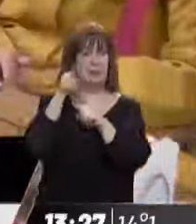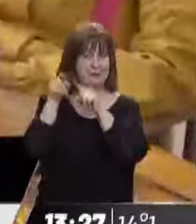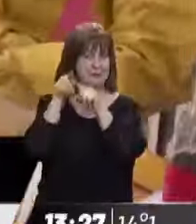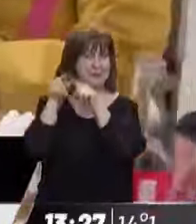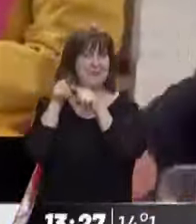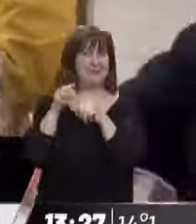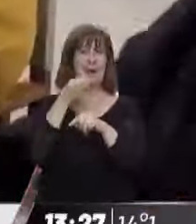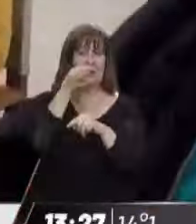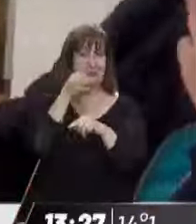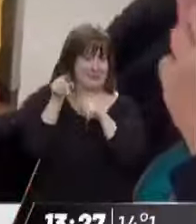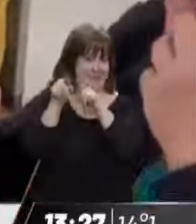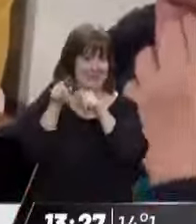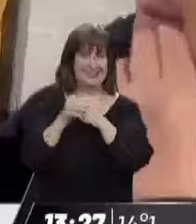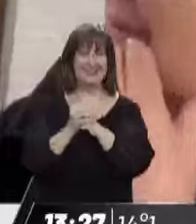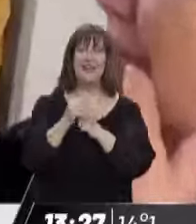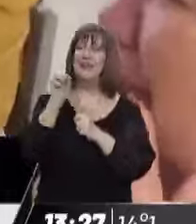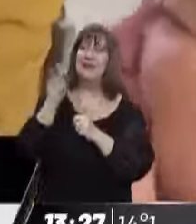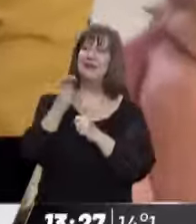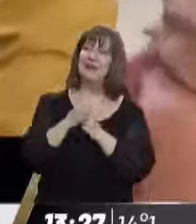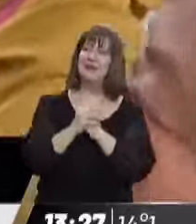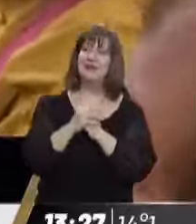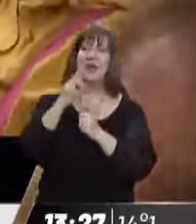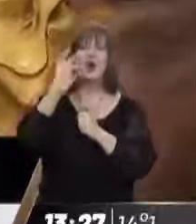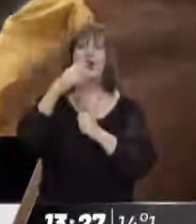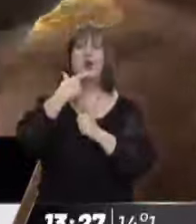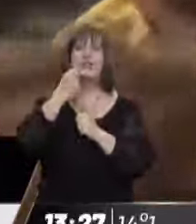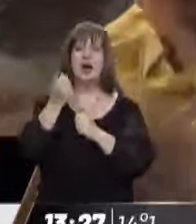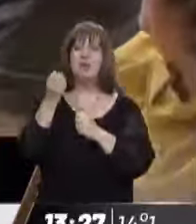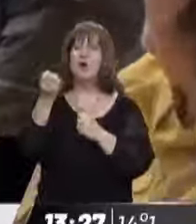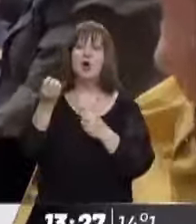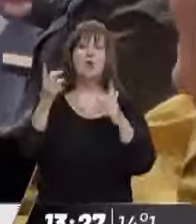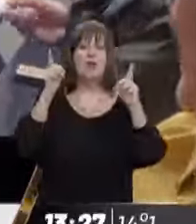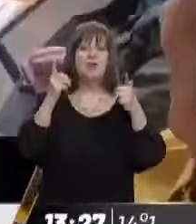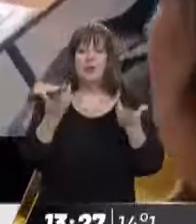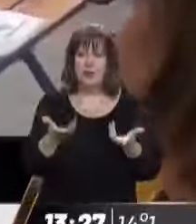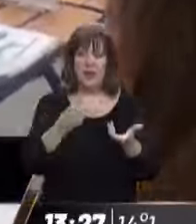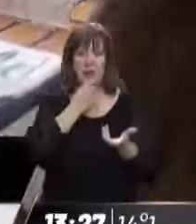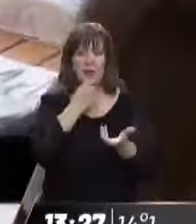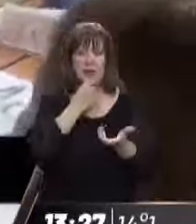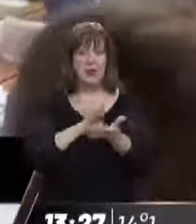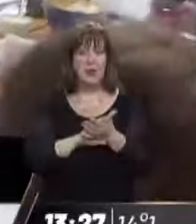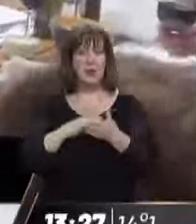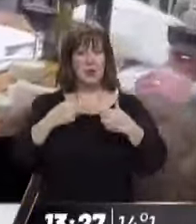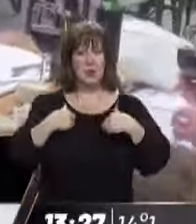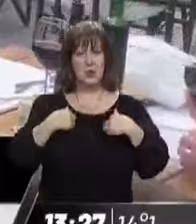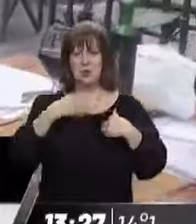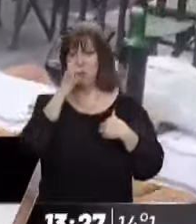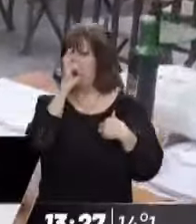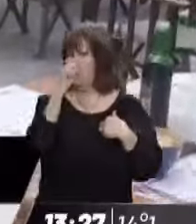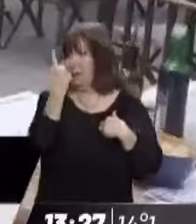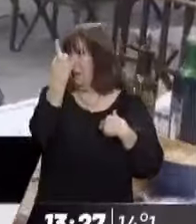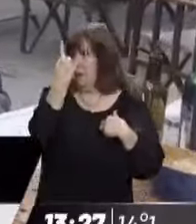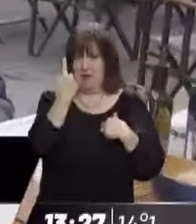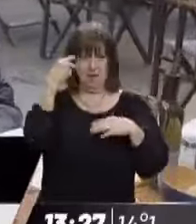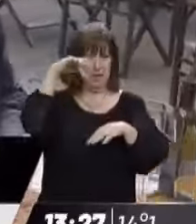Acá me dice, mira, ¿cómo estás? ¿Cómo es tu nombre? Rosa. Bueno, ¿cómo están disfrutando hoy de Mendoza? Lindo, yo no había venido nunca